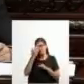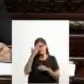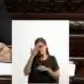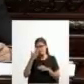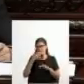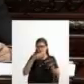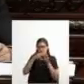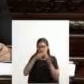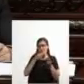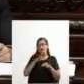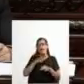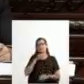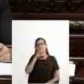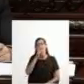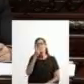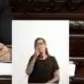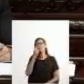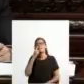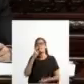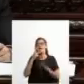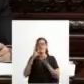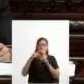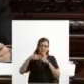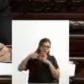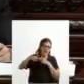tiene 320 mil hectáreas.